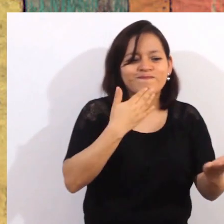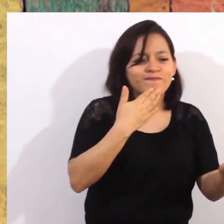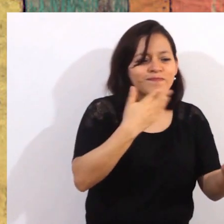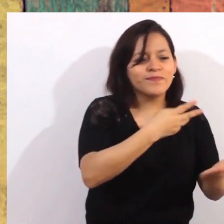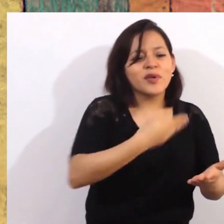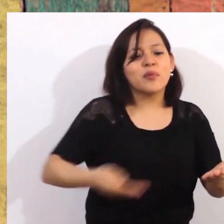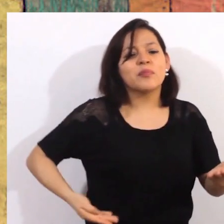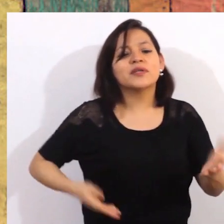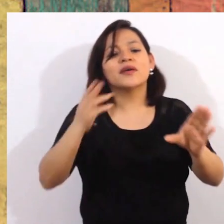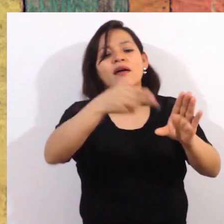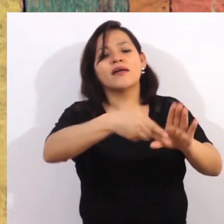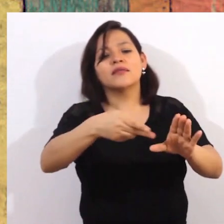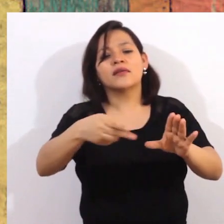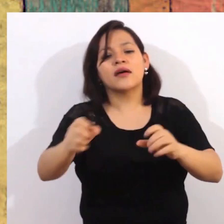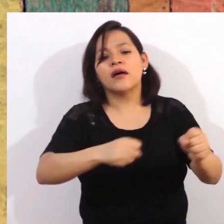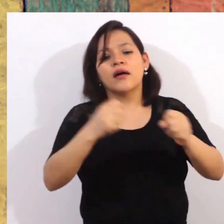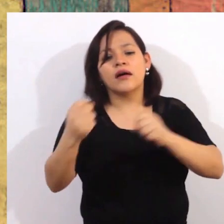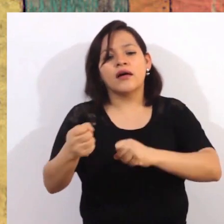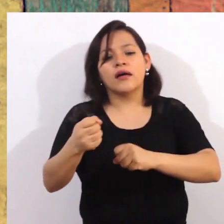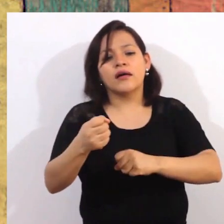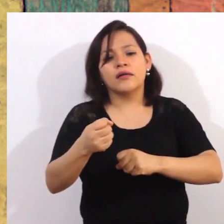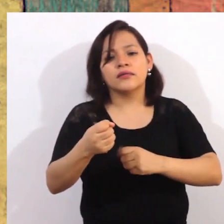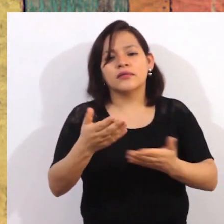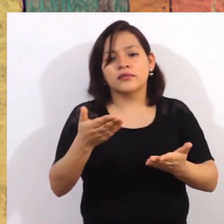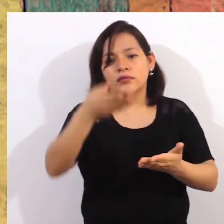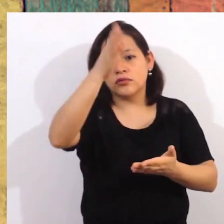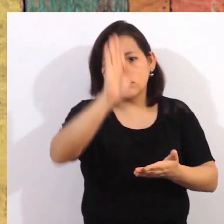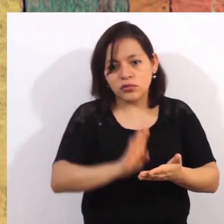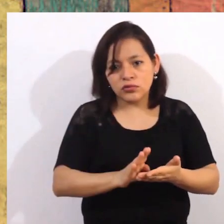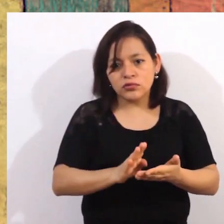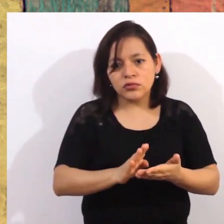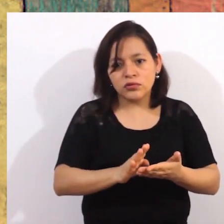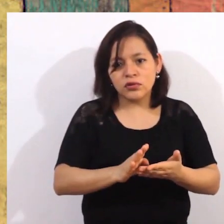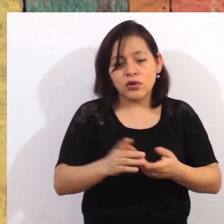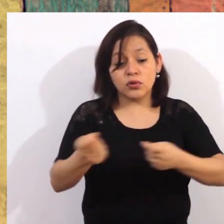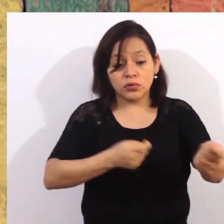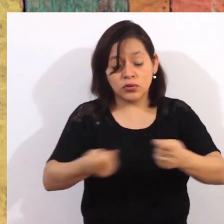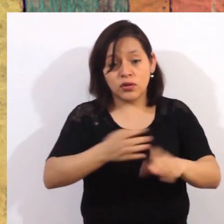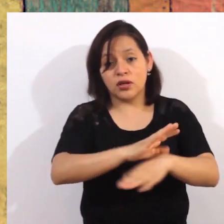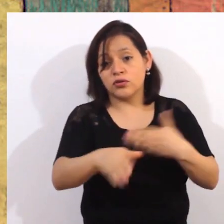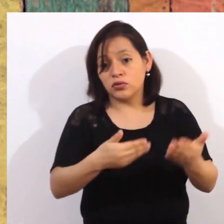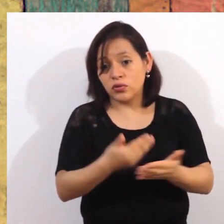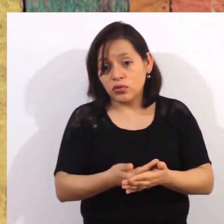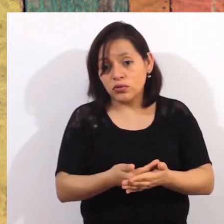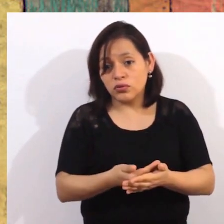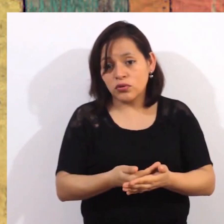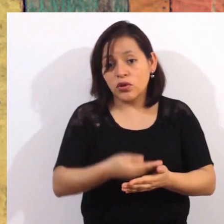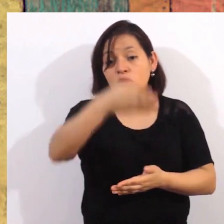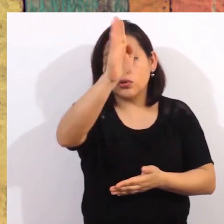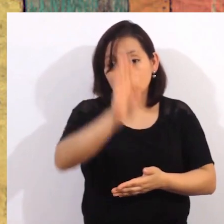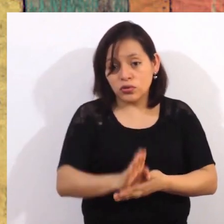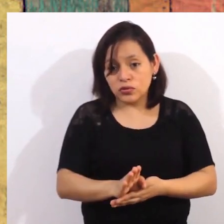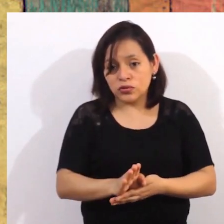que un personaje se mantenga en un nivel de autoridad. Dios controla la historia. Y Dios también